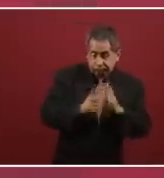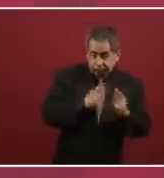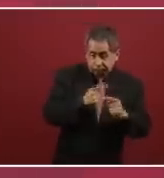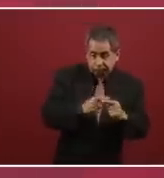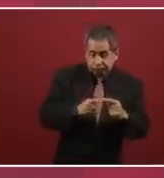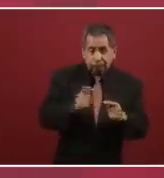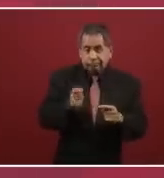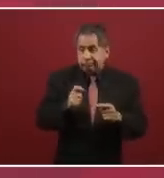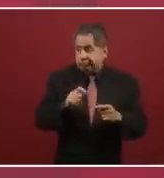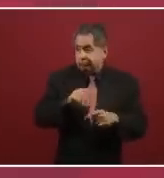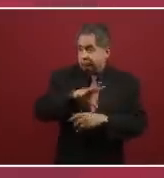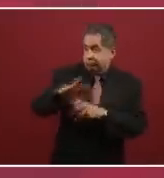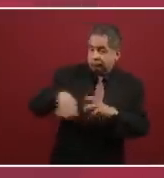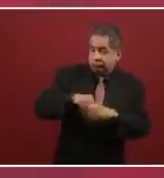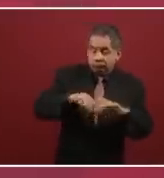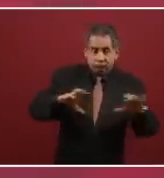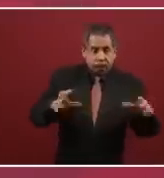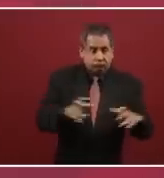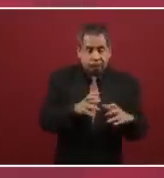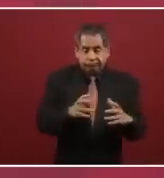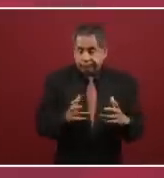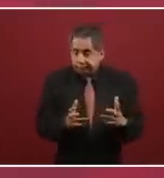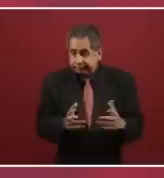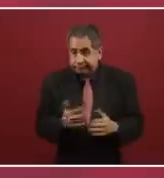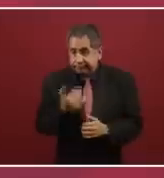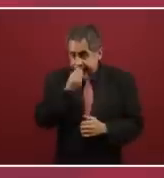integrar todo el sistema y hay que